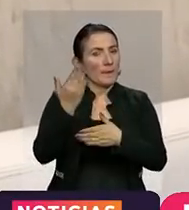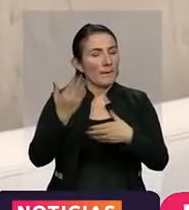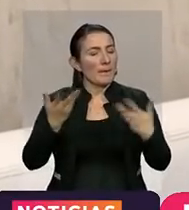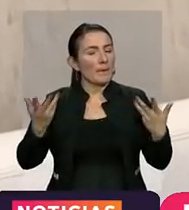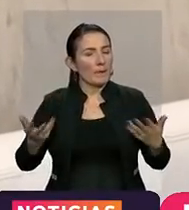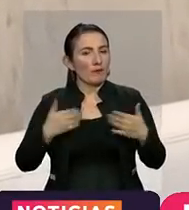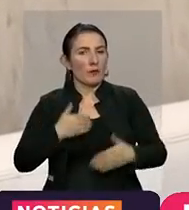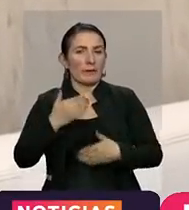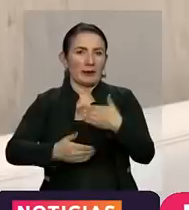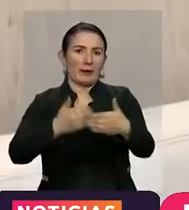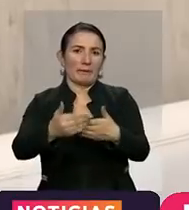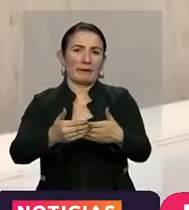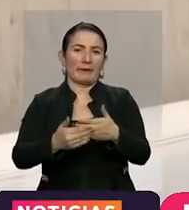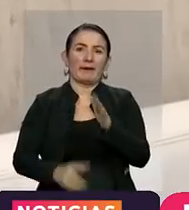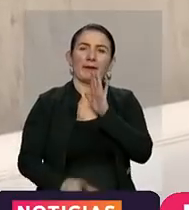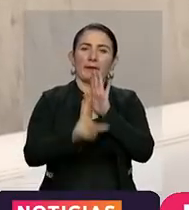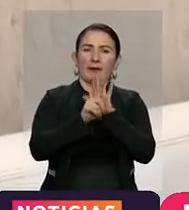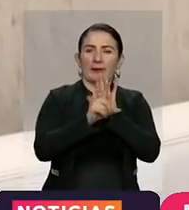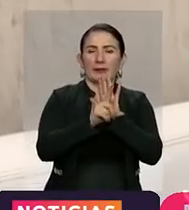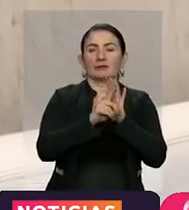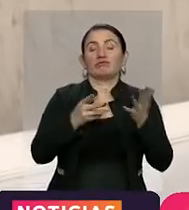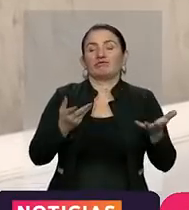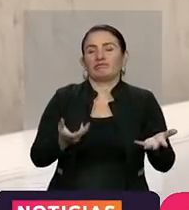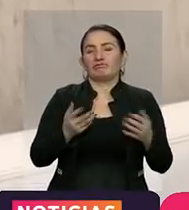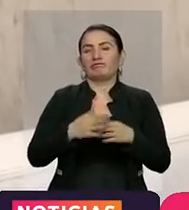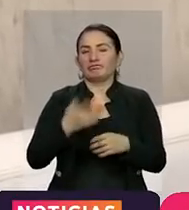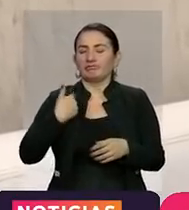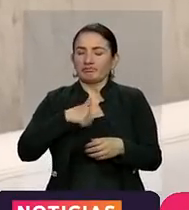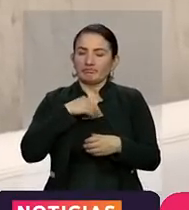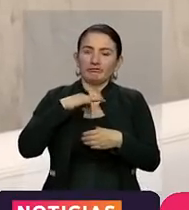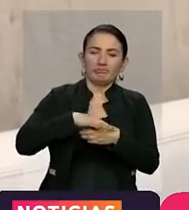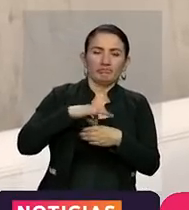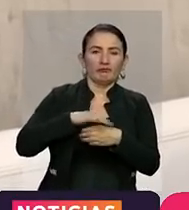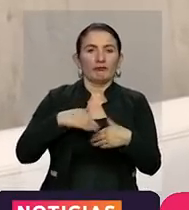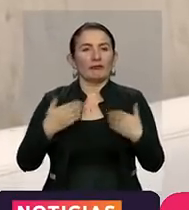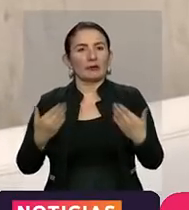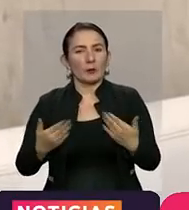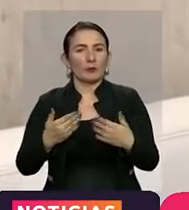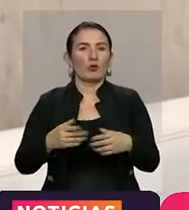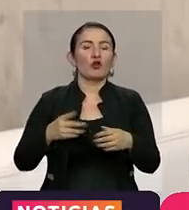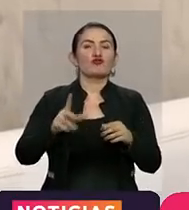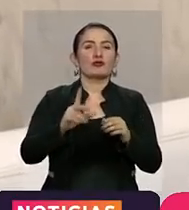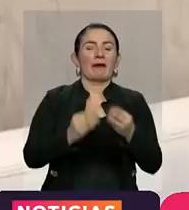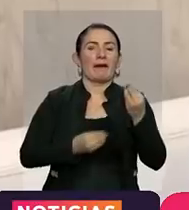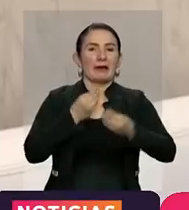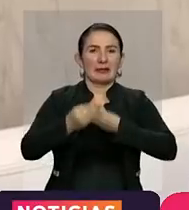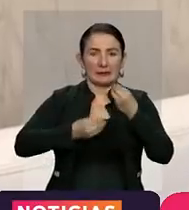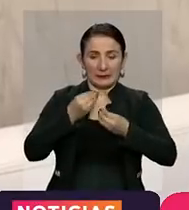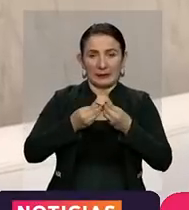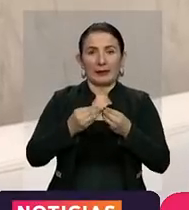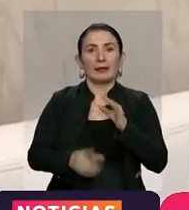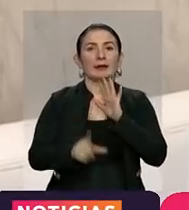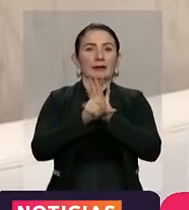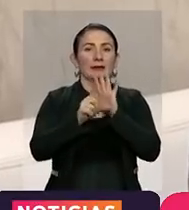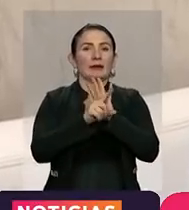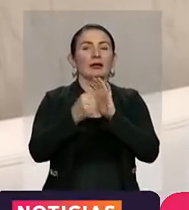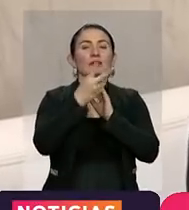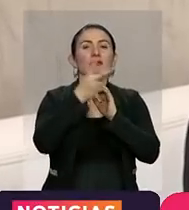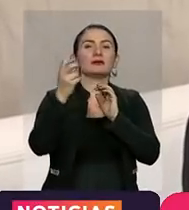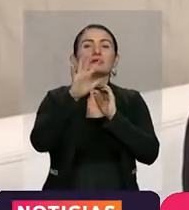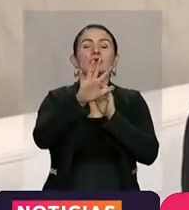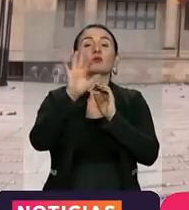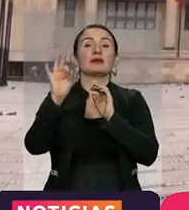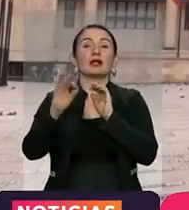el trámite legislativo del proyecto, que tiene que votarse en una sola legislatura, como lo establece el artículo 153